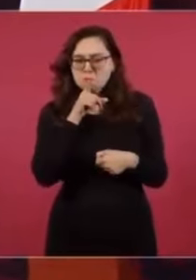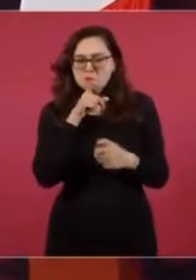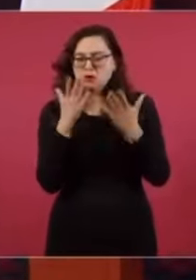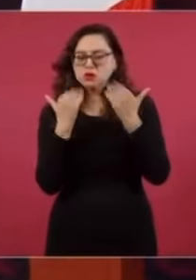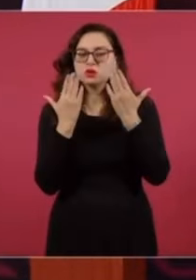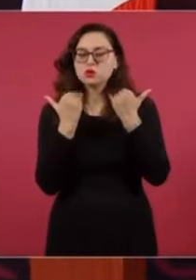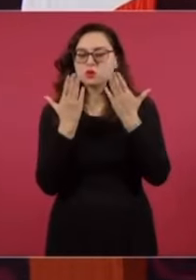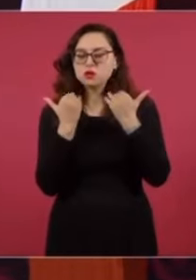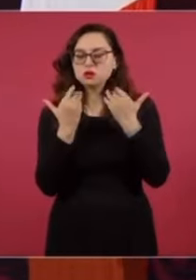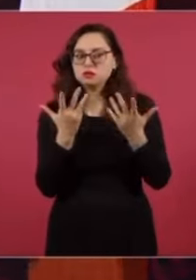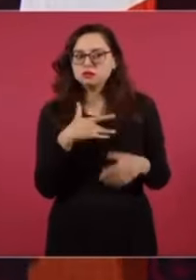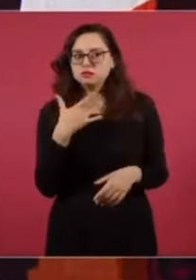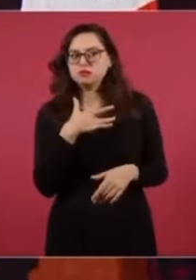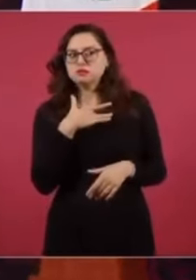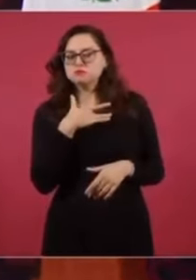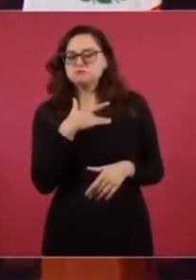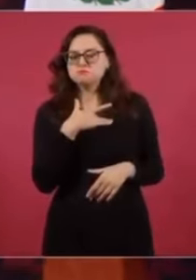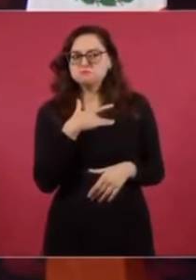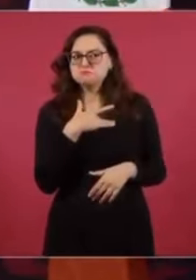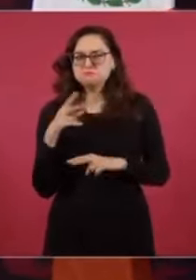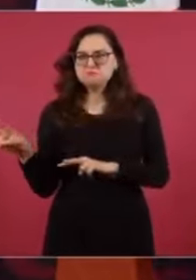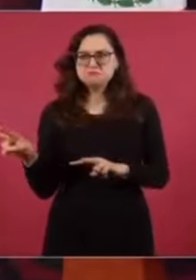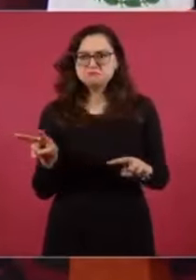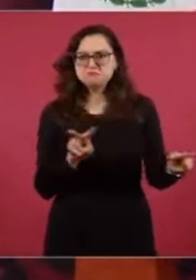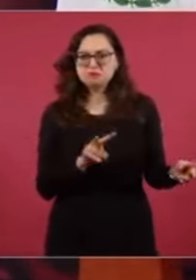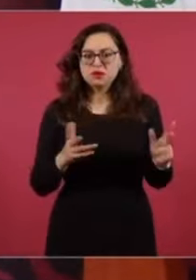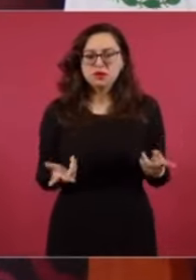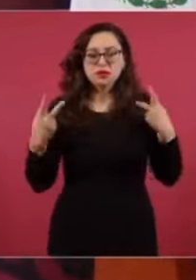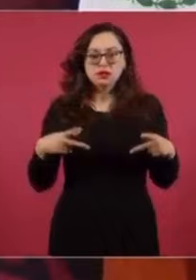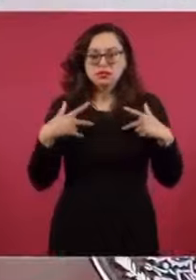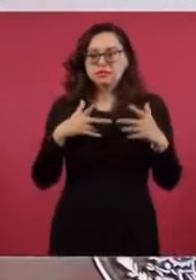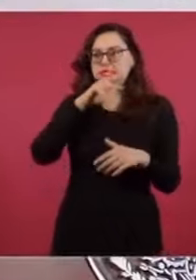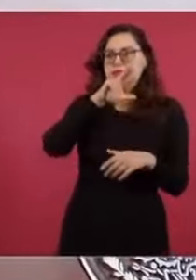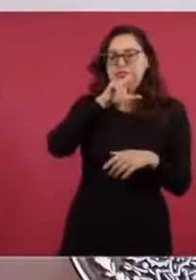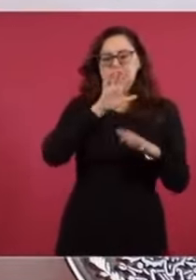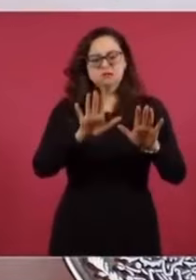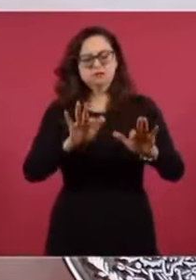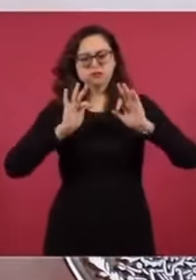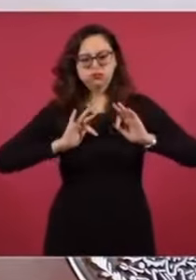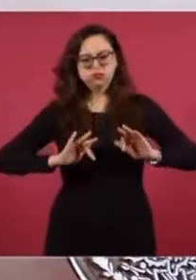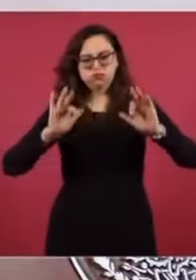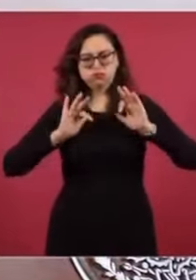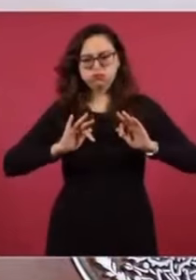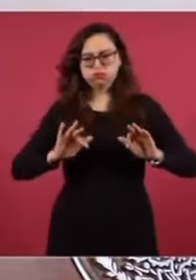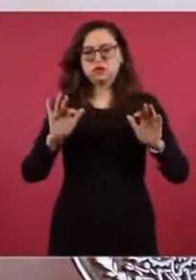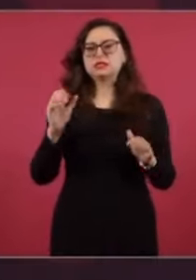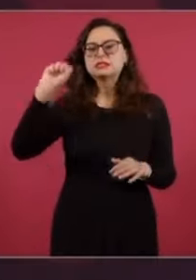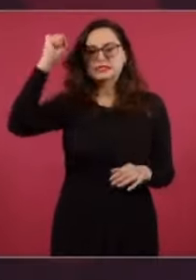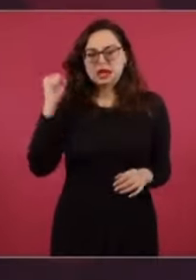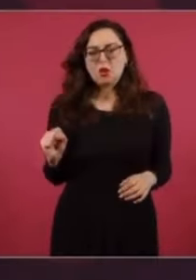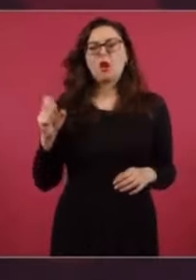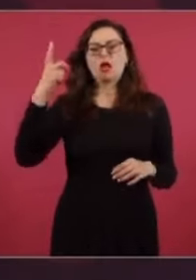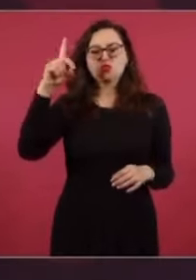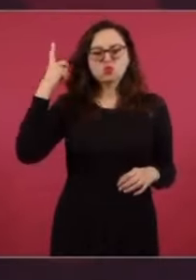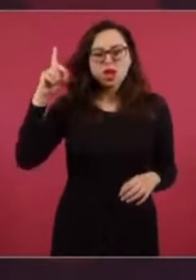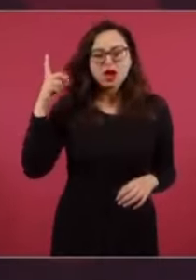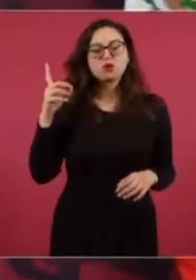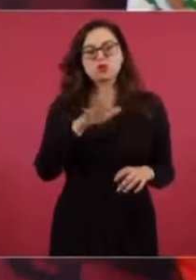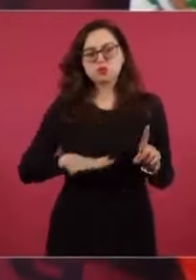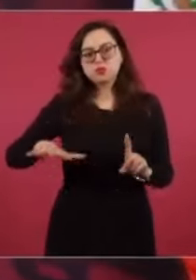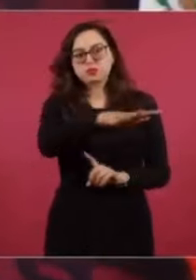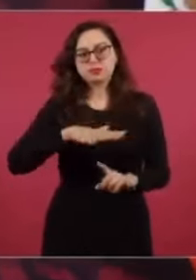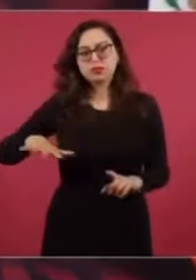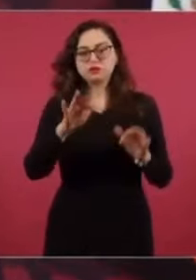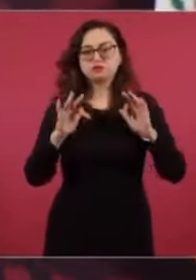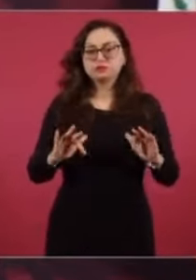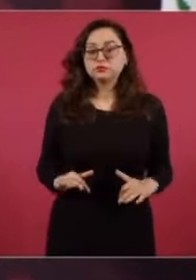enfrentamientos nada esto para tranquilidad de Sinaloa de Durango de toda esa